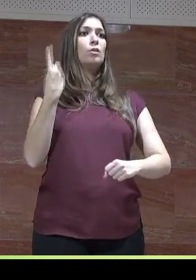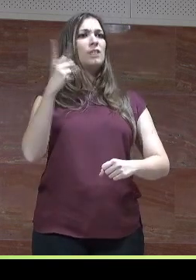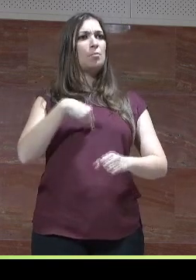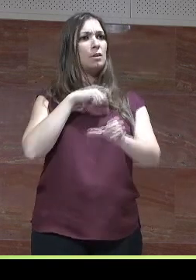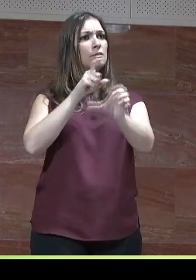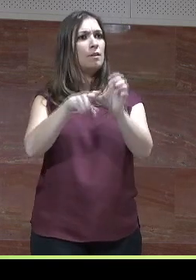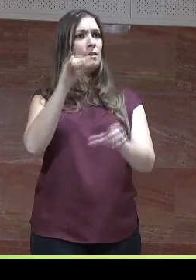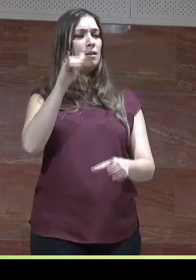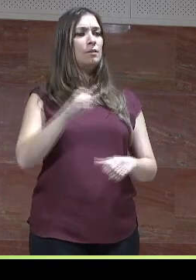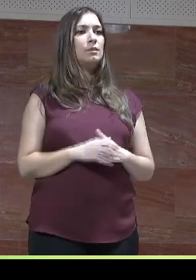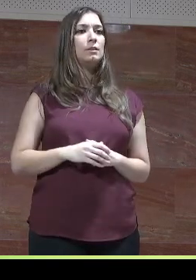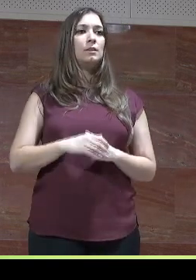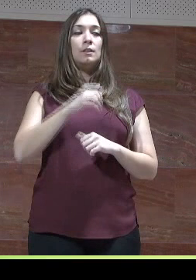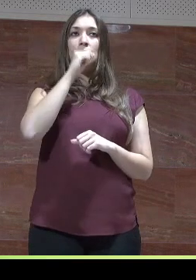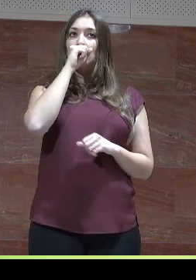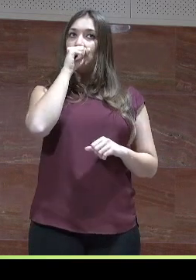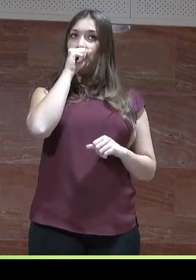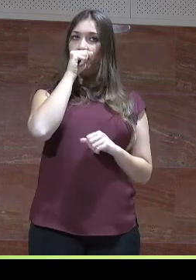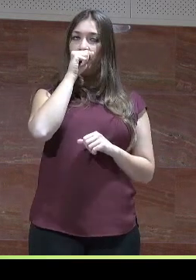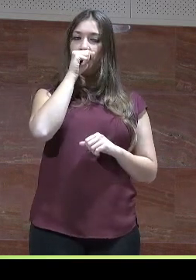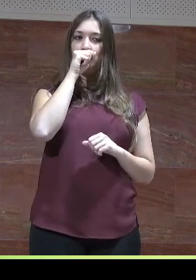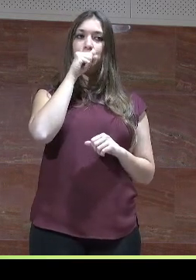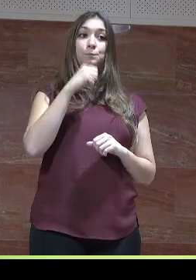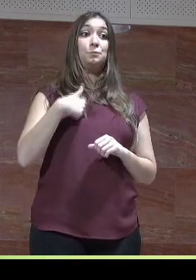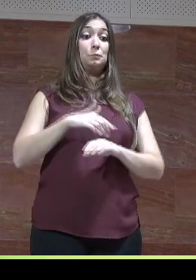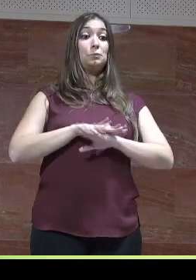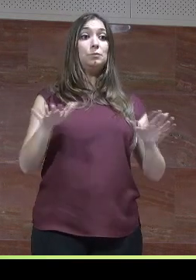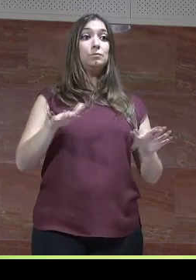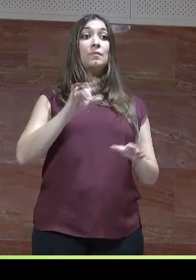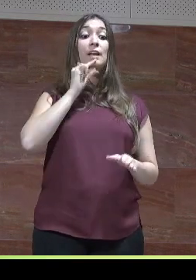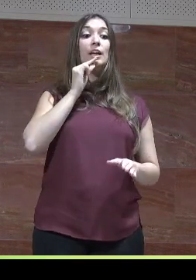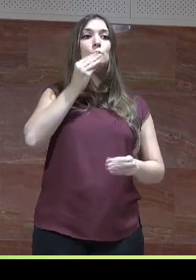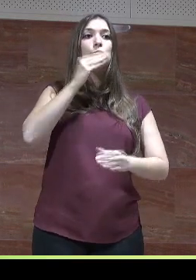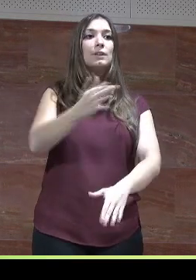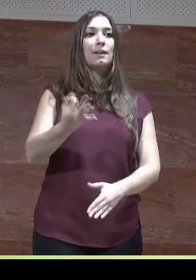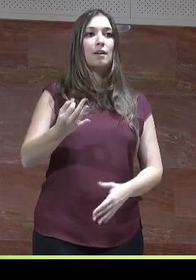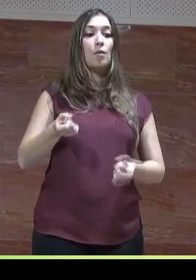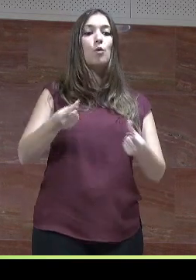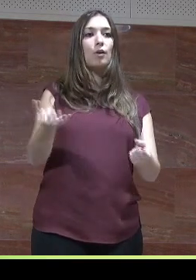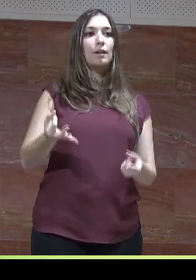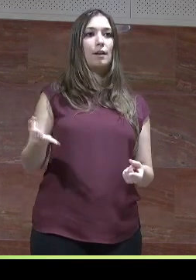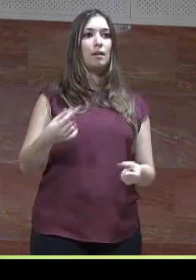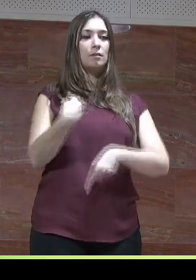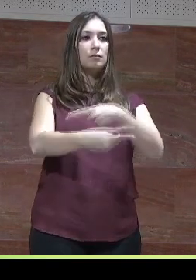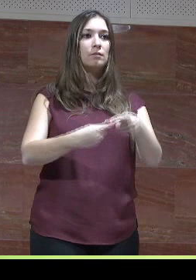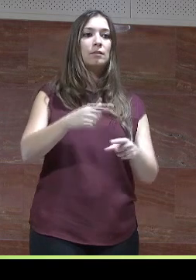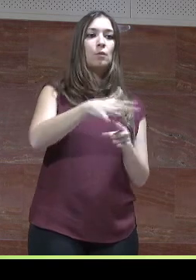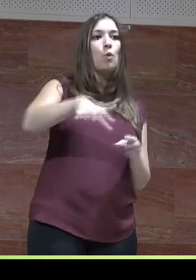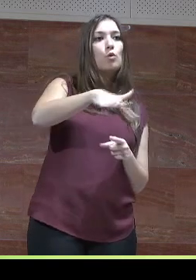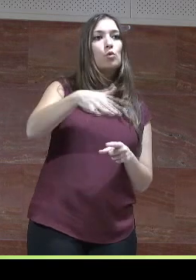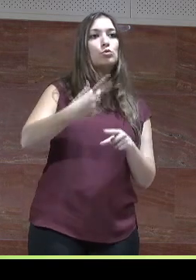ver. Es decir, qué mundo queremos dejar a nuestros nietos, qué espacios les queremos dejar, qué posibilidades les queremos